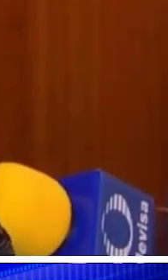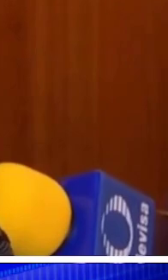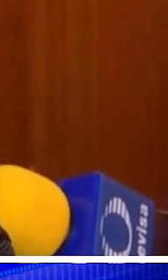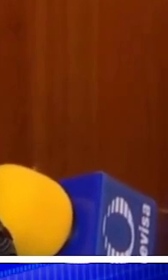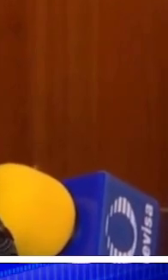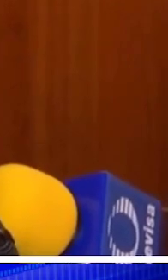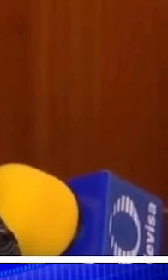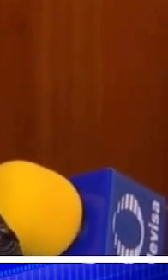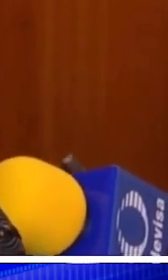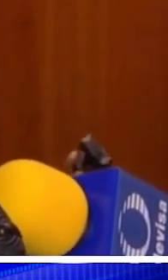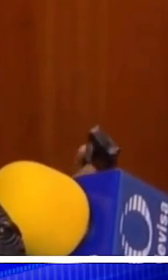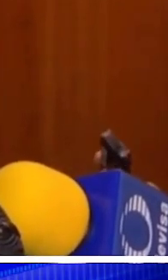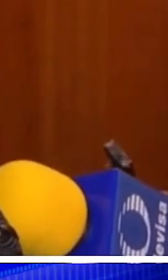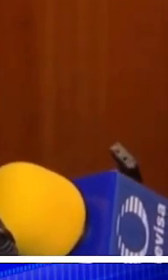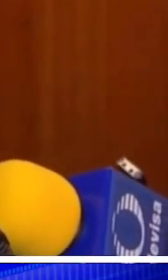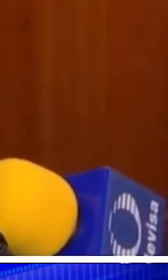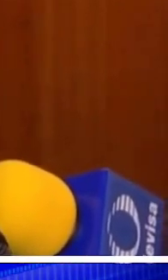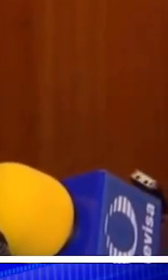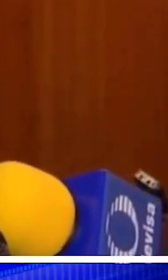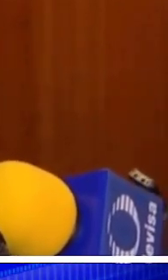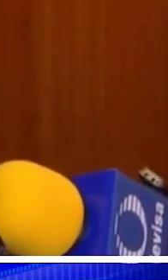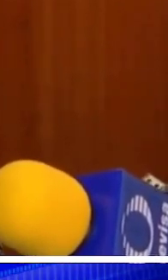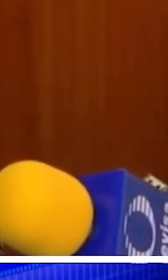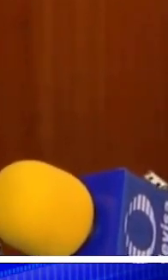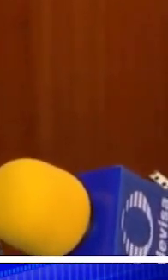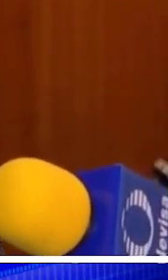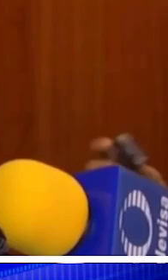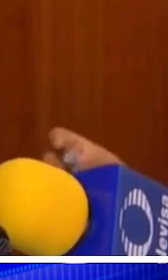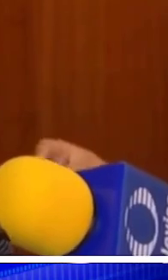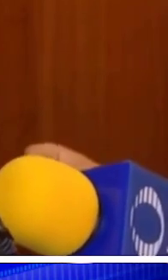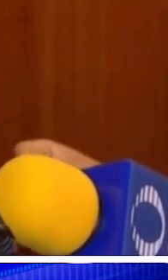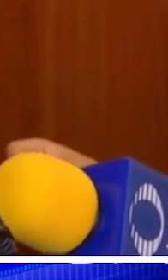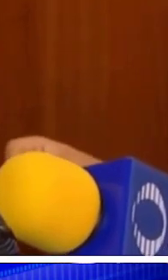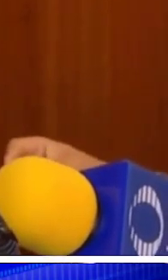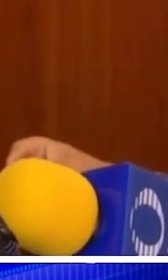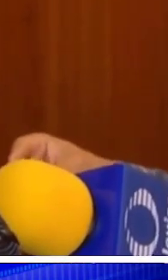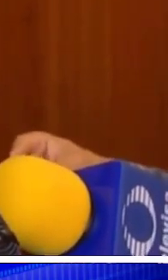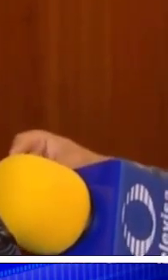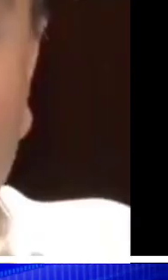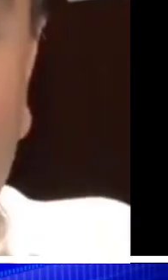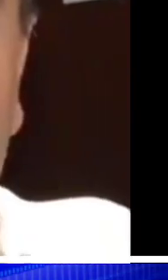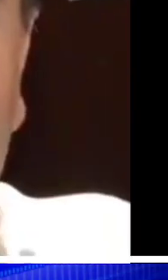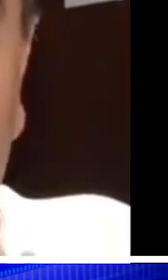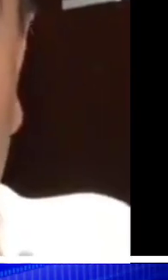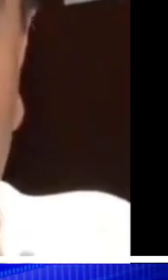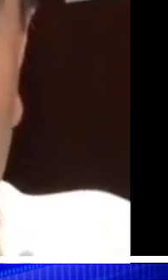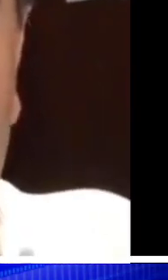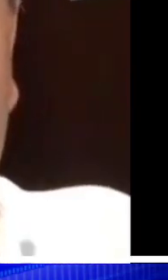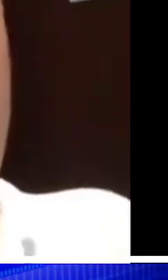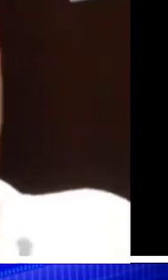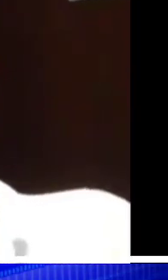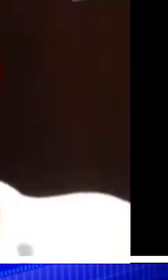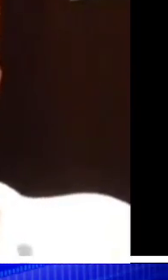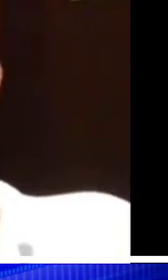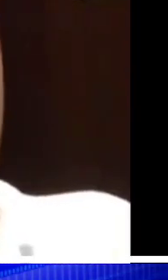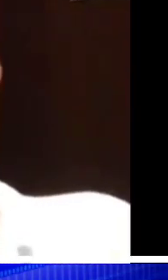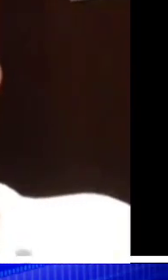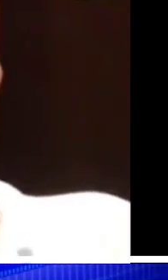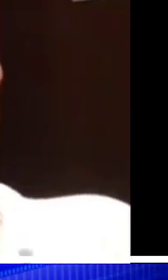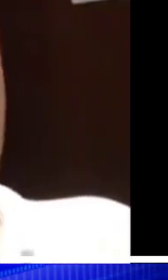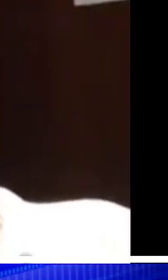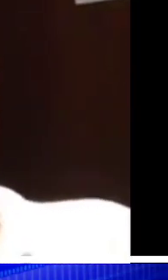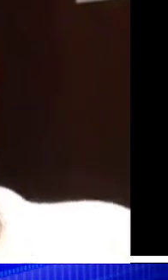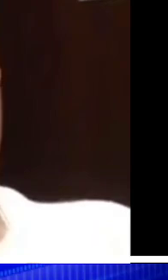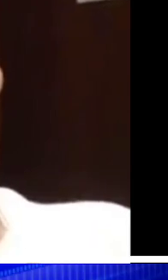a riccardo morial en la bancada de morena para a los mal parados tratarlos de exhibir pero con esto dividir más al grupo porque